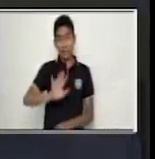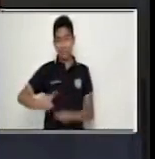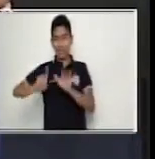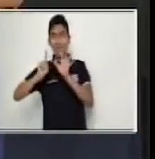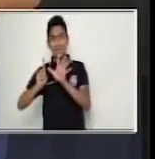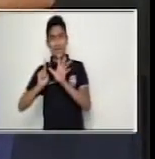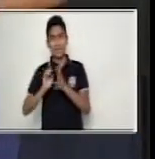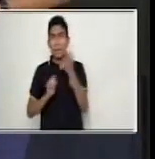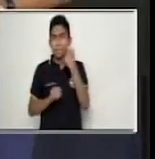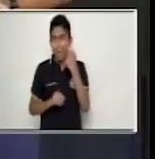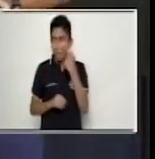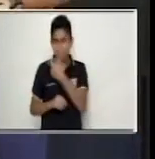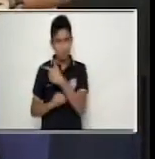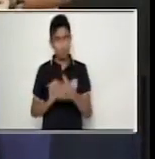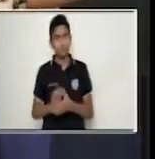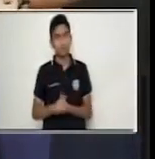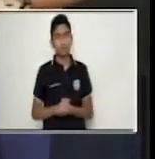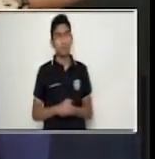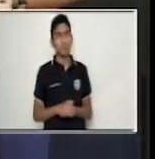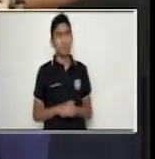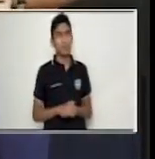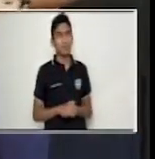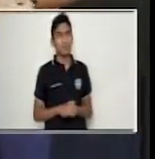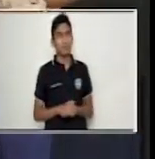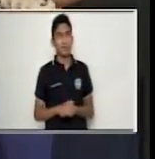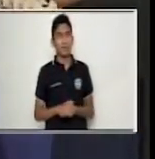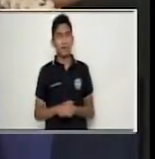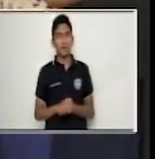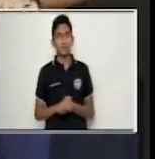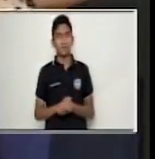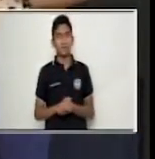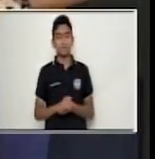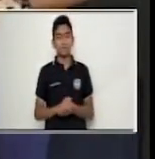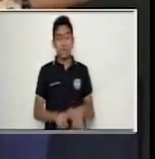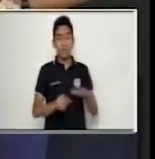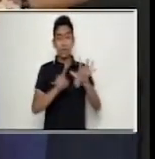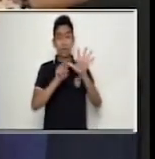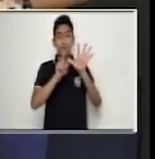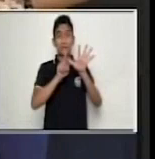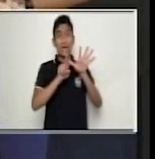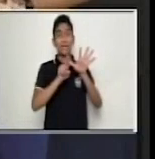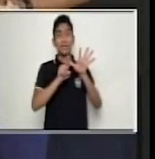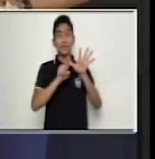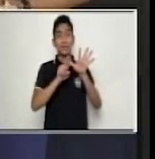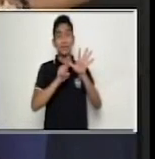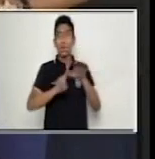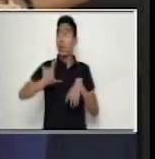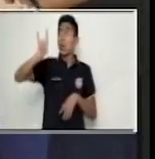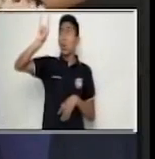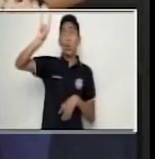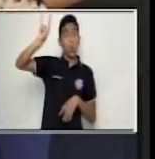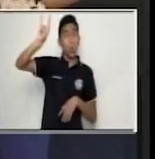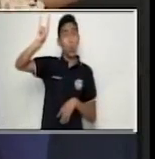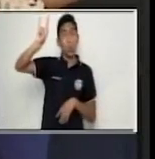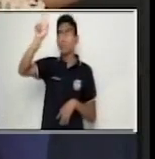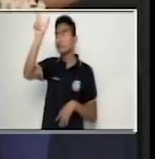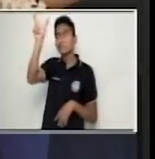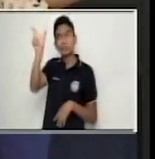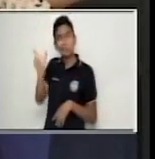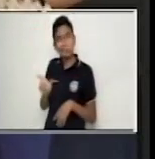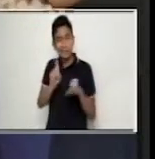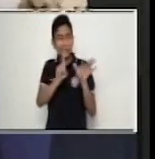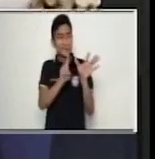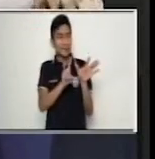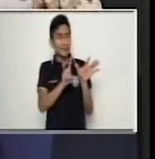356. Veamos. El número 6 es mayor que el minuendo.